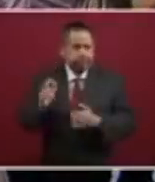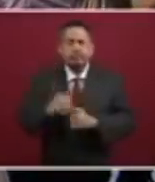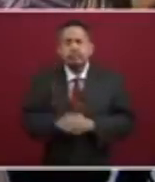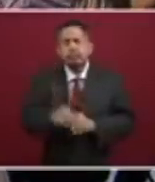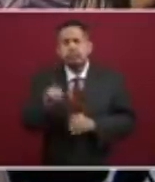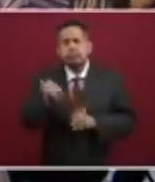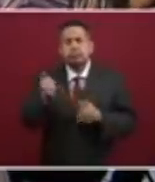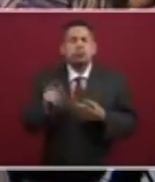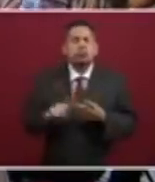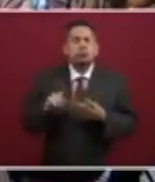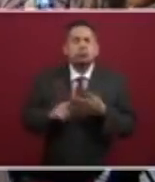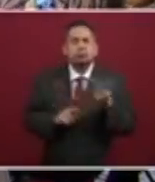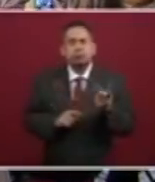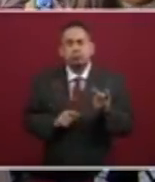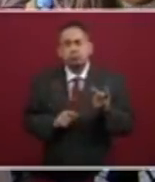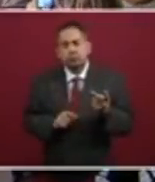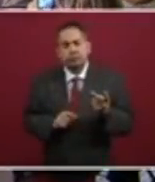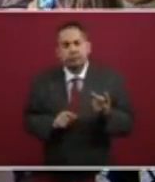otro,